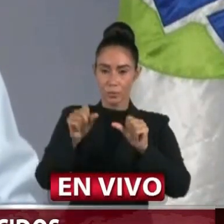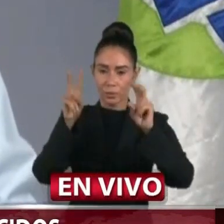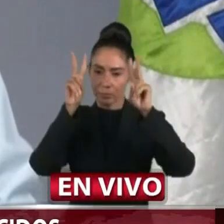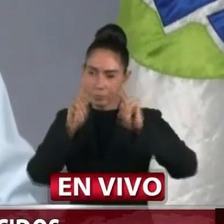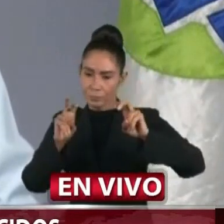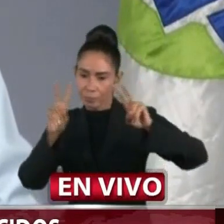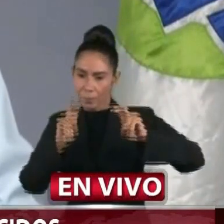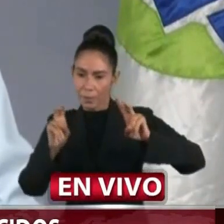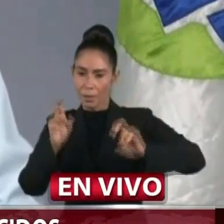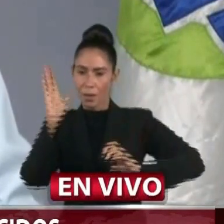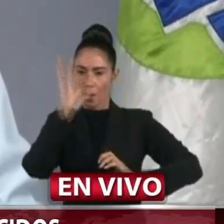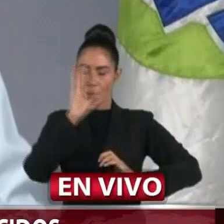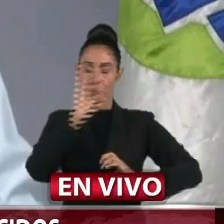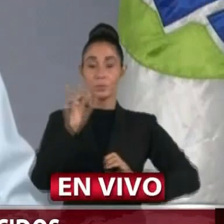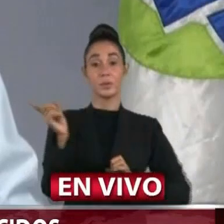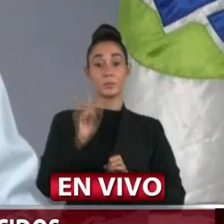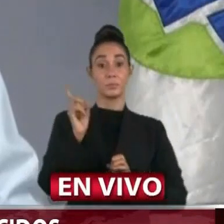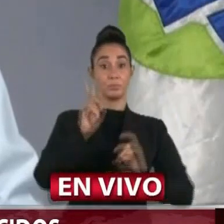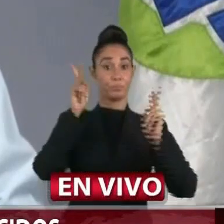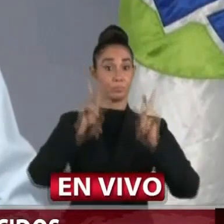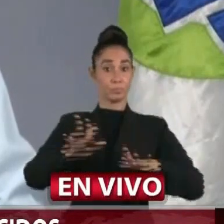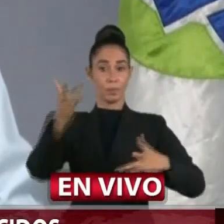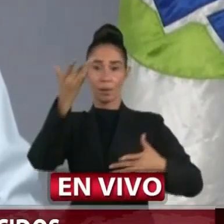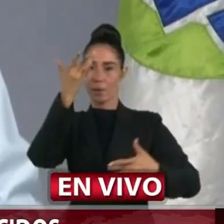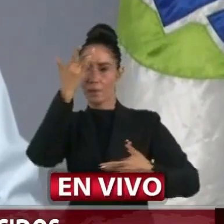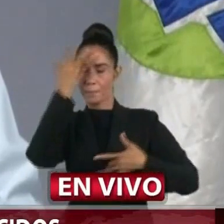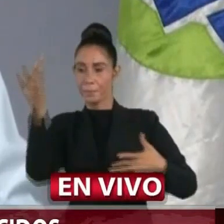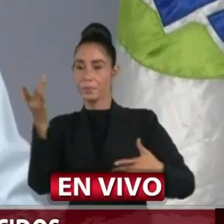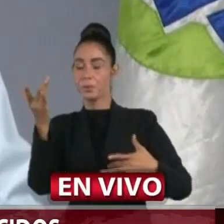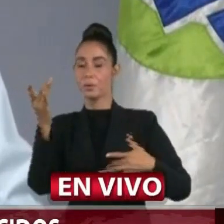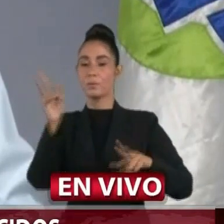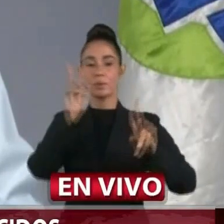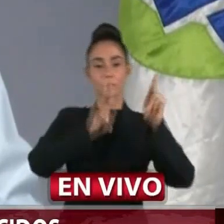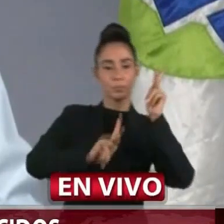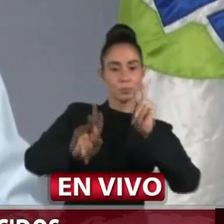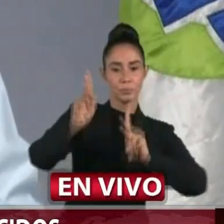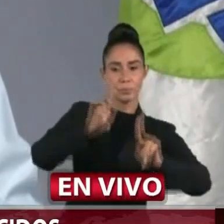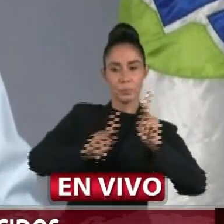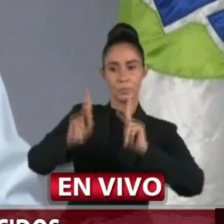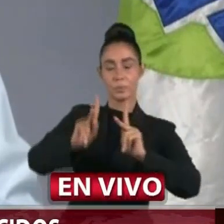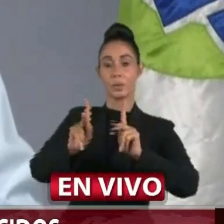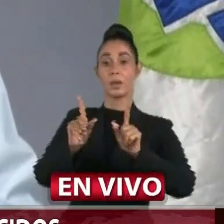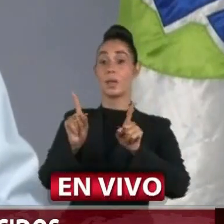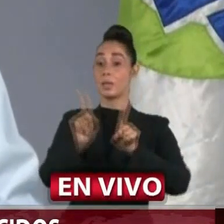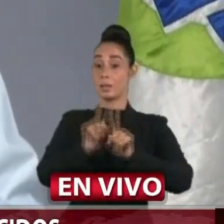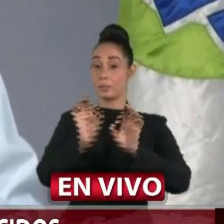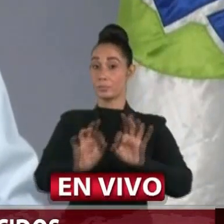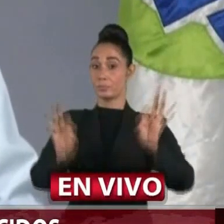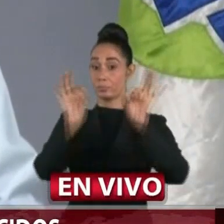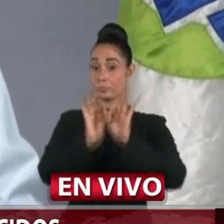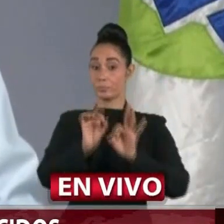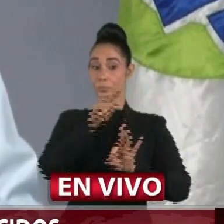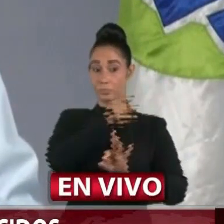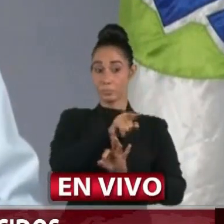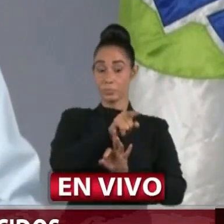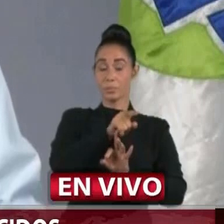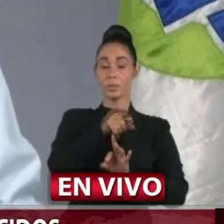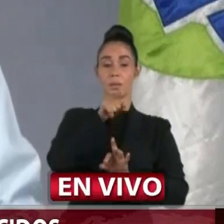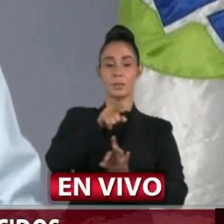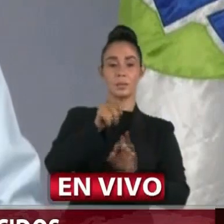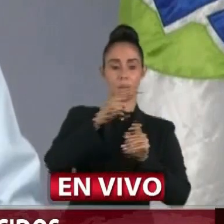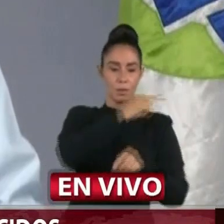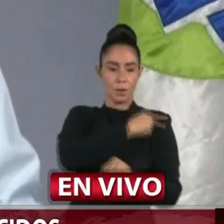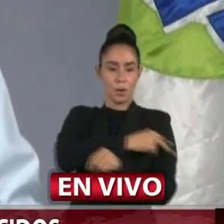y seguimiento de alarmas, verificación de la situación de los hospitales y clínicas, tanto en